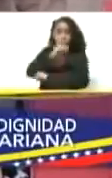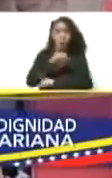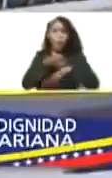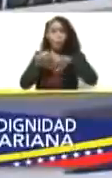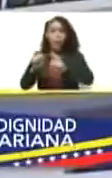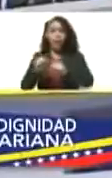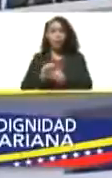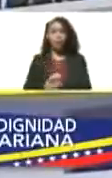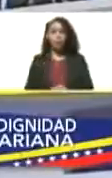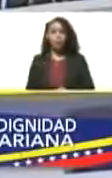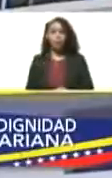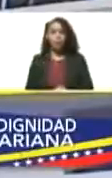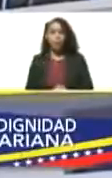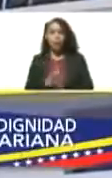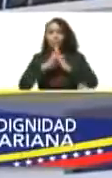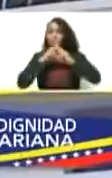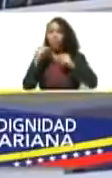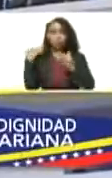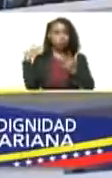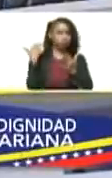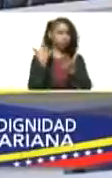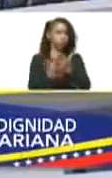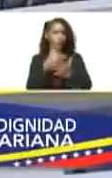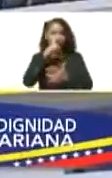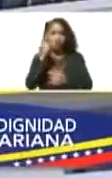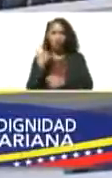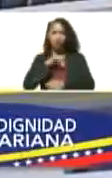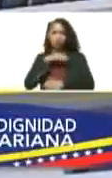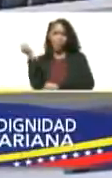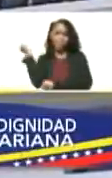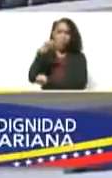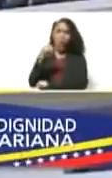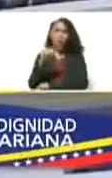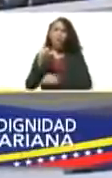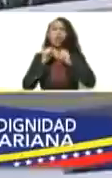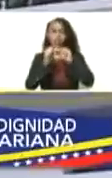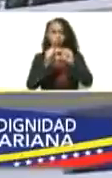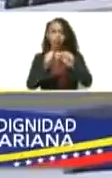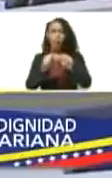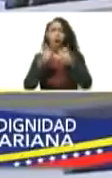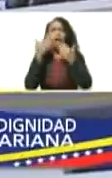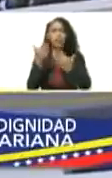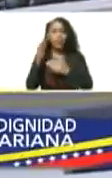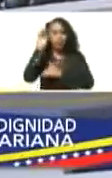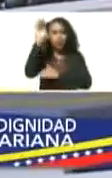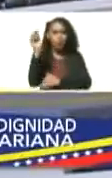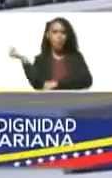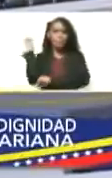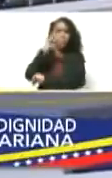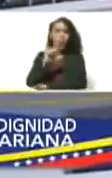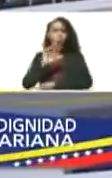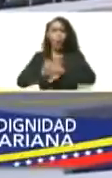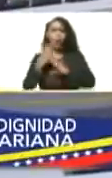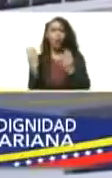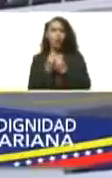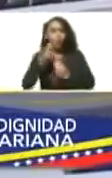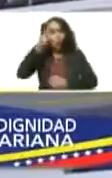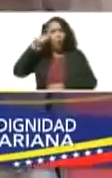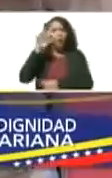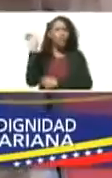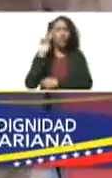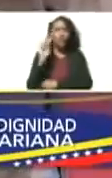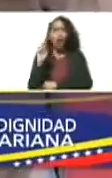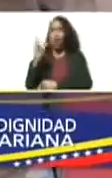imperialismo en todos estos años. Y lo seguiremos derrotando porque con el pueblo de Venezuela no